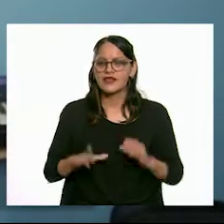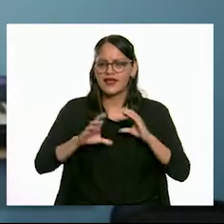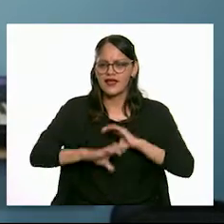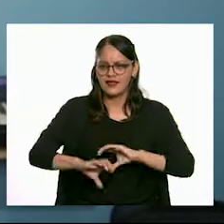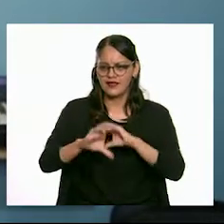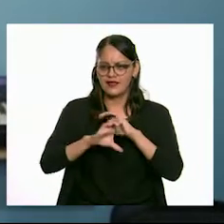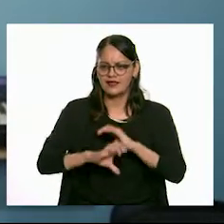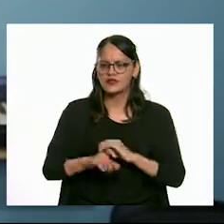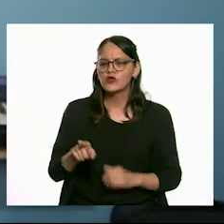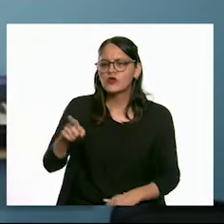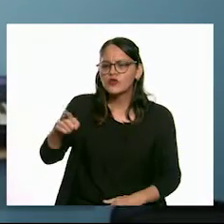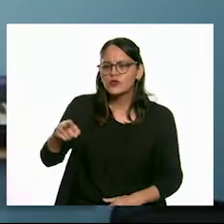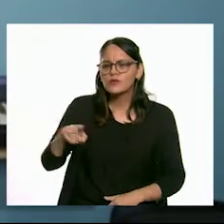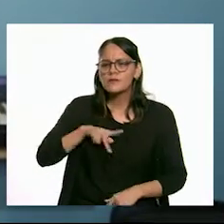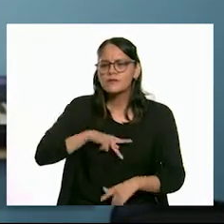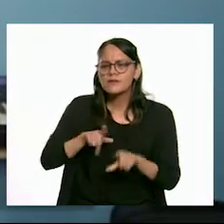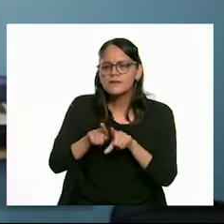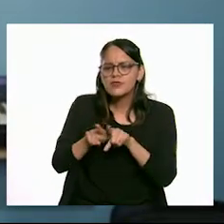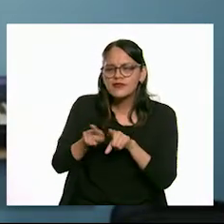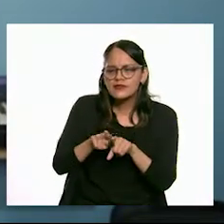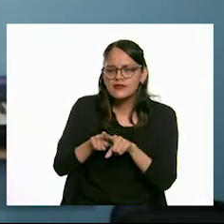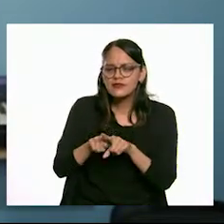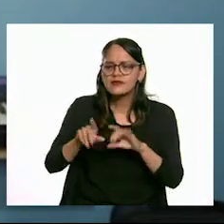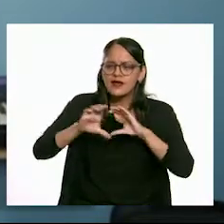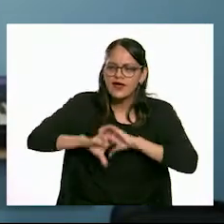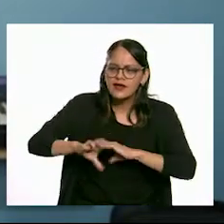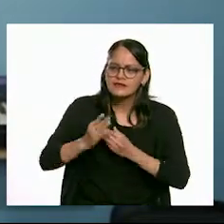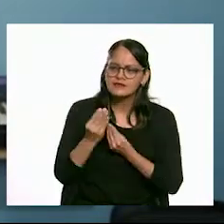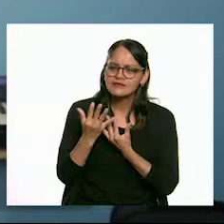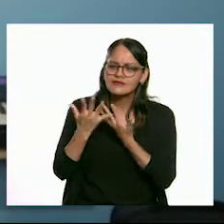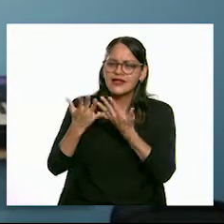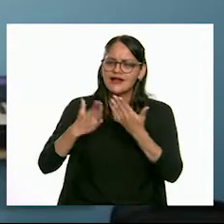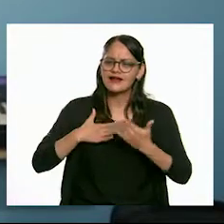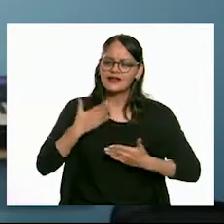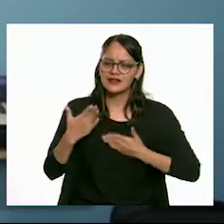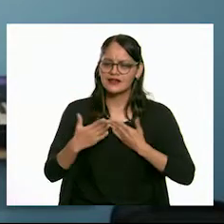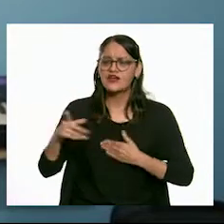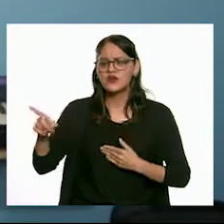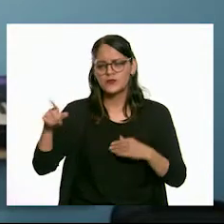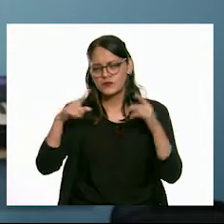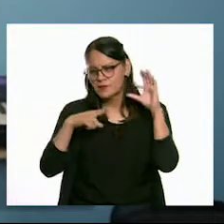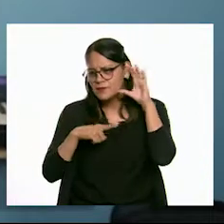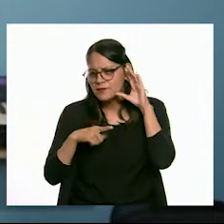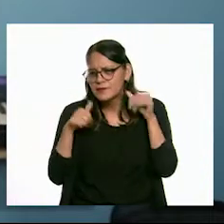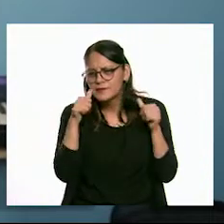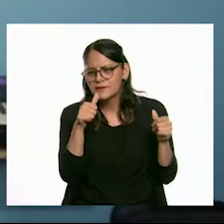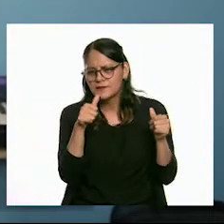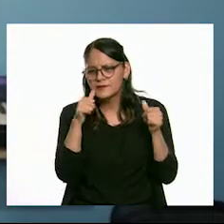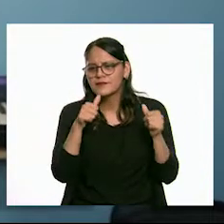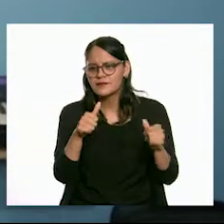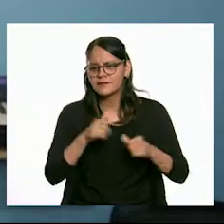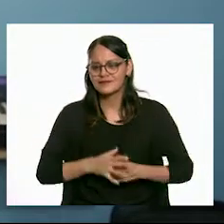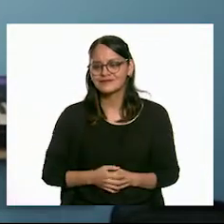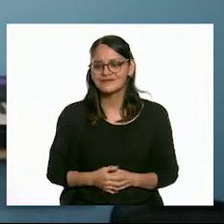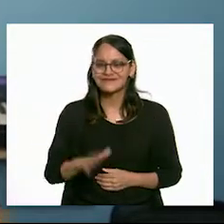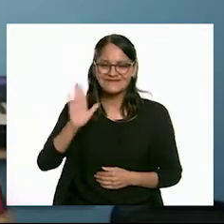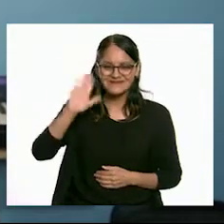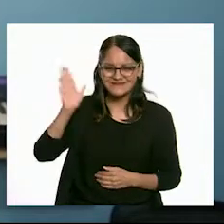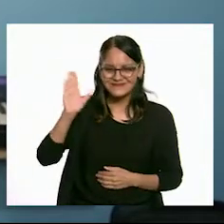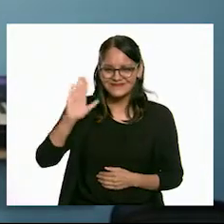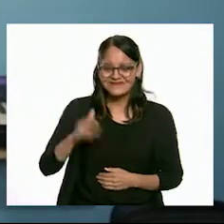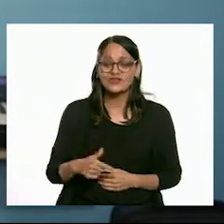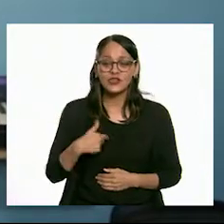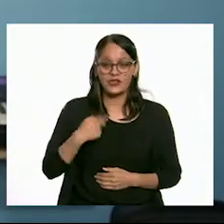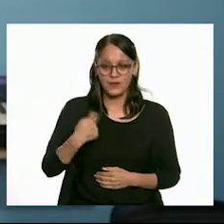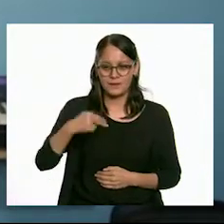Escucha, hermano, la canción de la alegría. Hola, Beethoven.